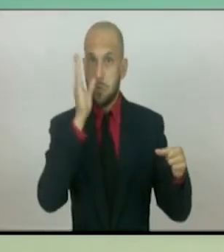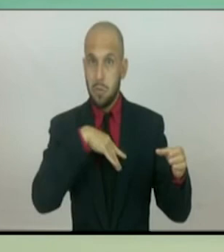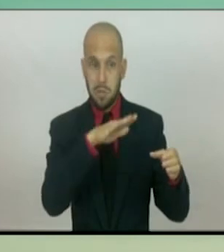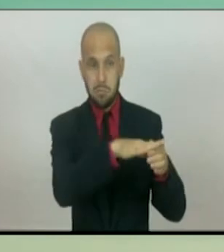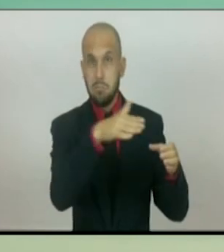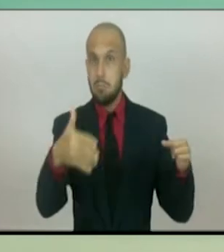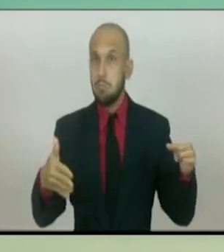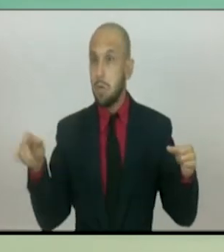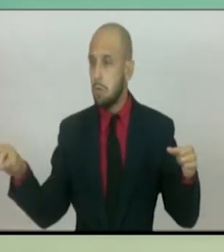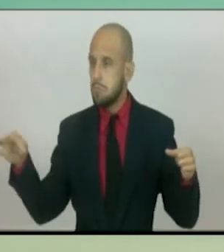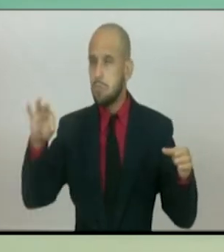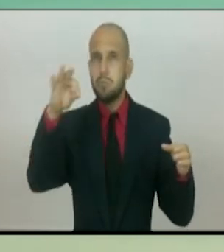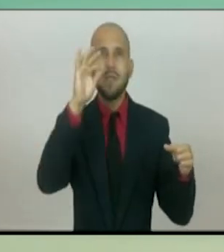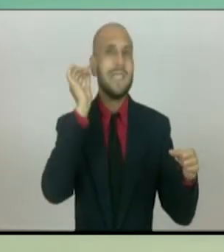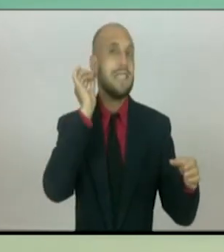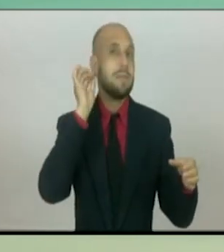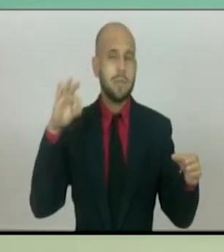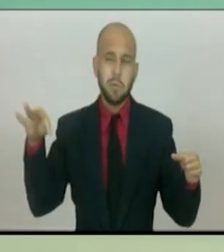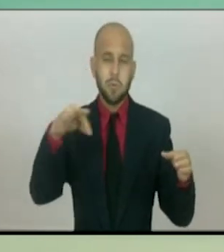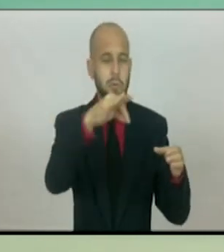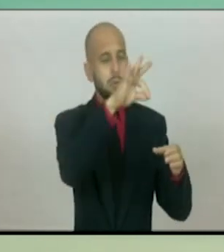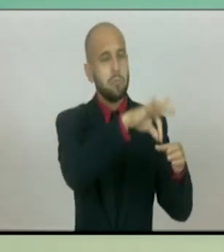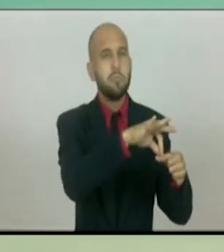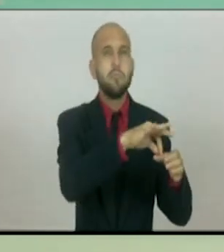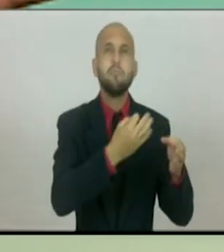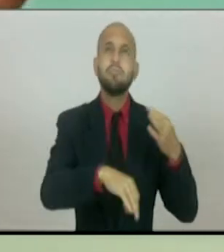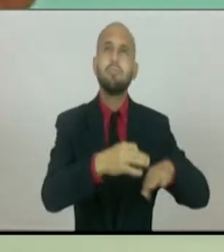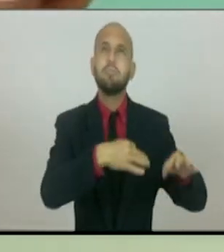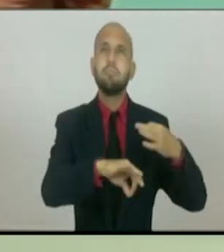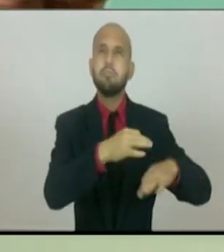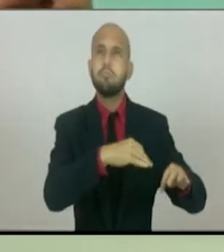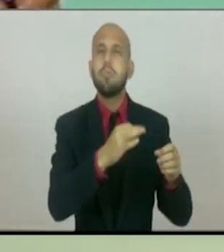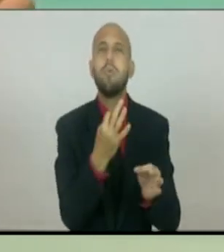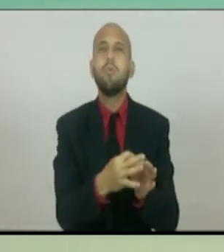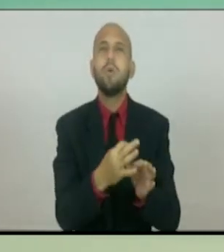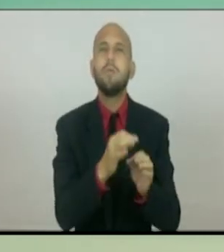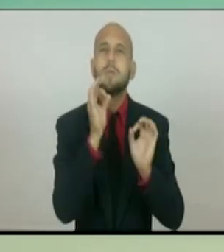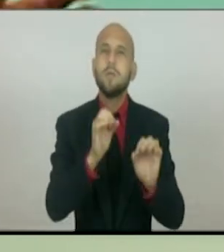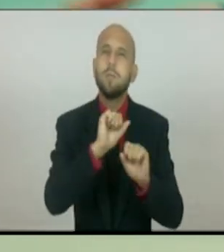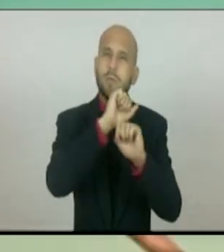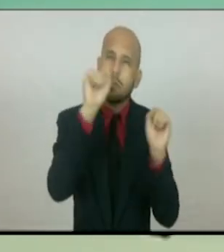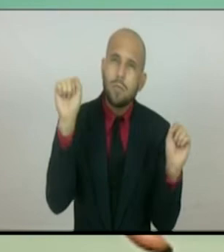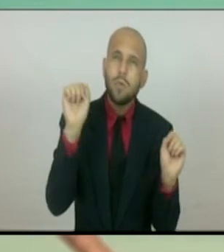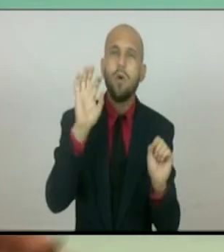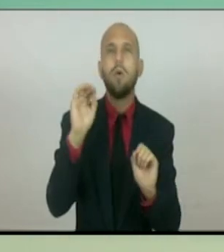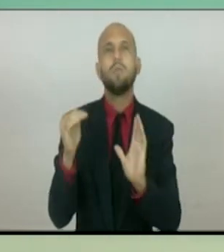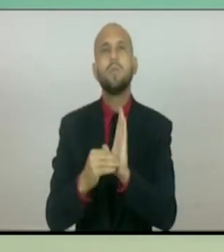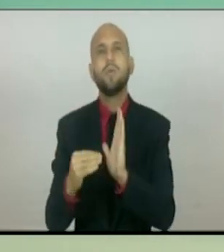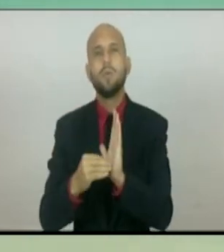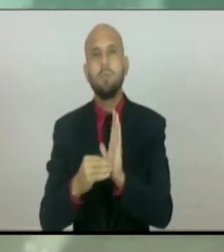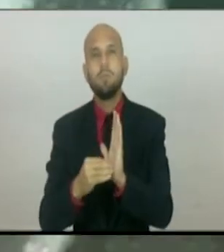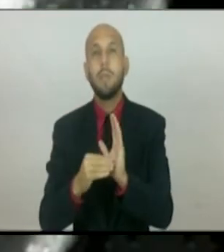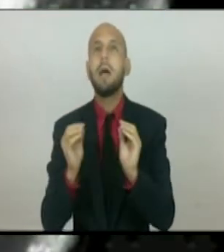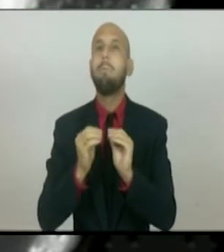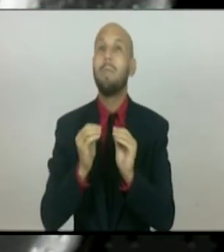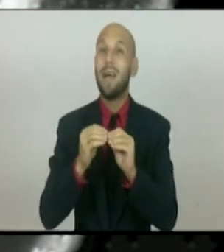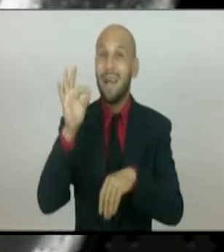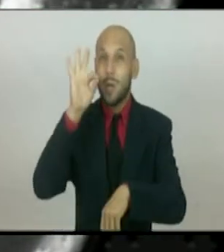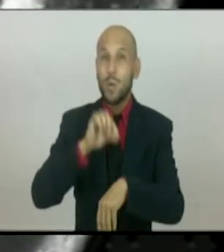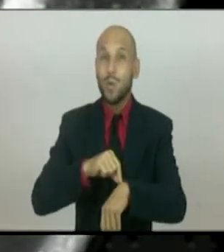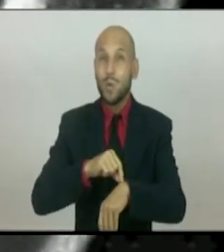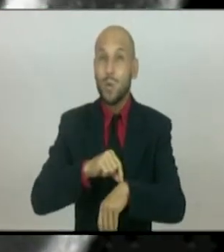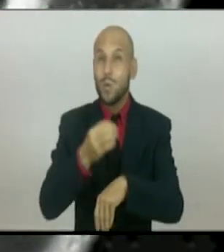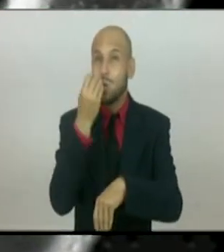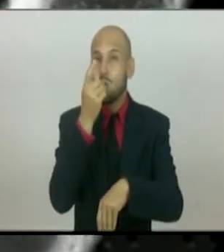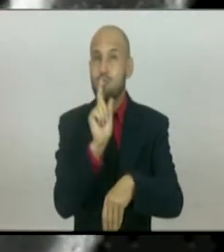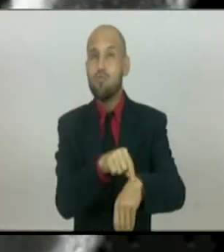mosquita de la Aedes aegypti pone sus huevos al amanecer, al atardecer, igual que pica en estos horarios, y entonces